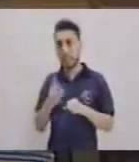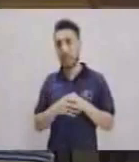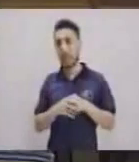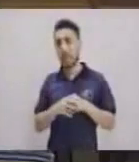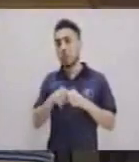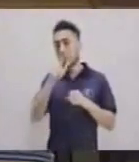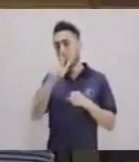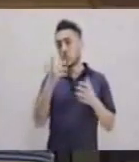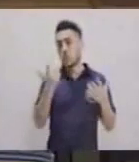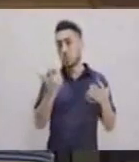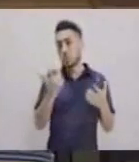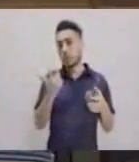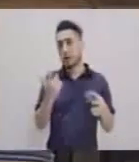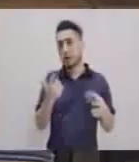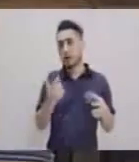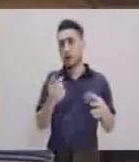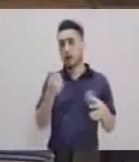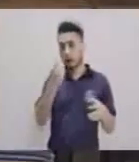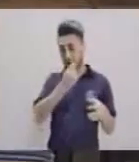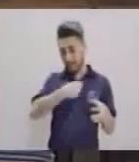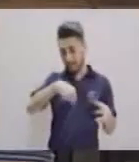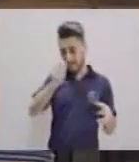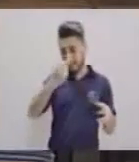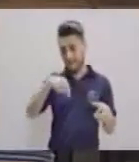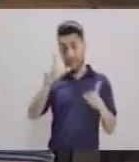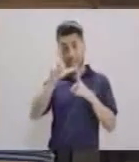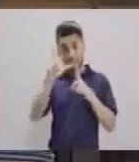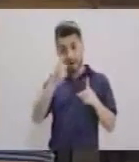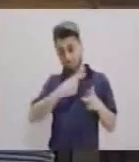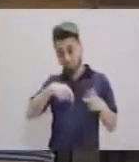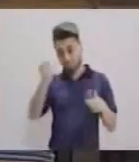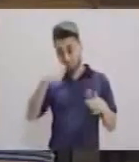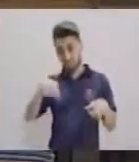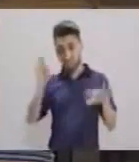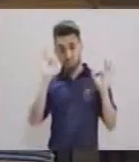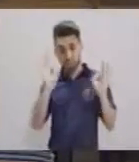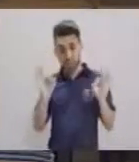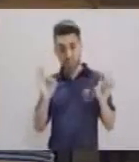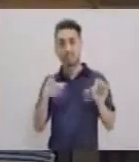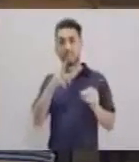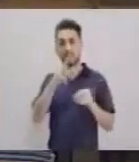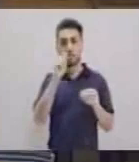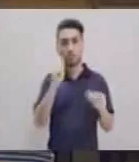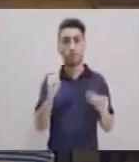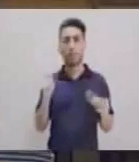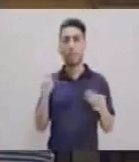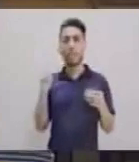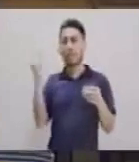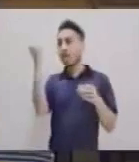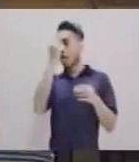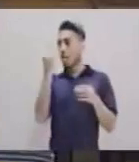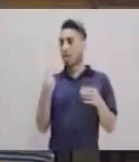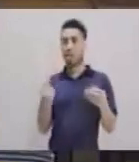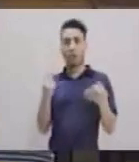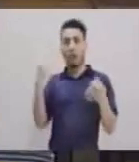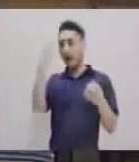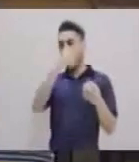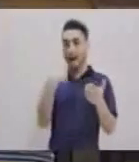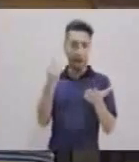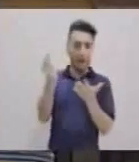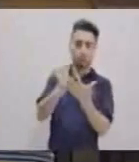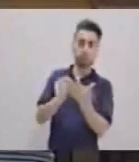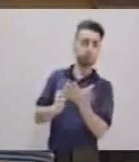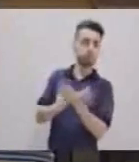¿verdad? Si usted, por ejemplo, tiene una buena caligrafía, si usted tiene el arte de poder dibujar rostros